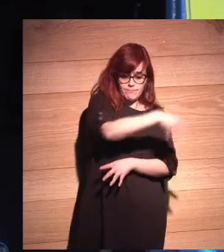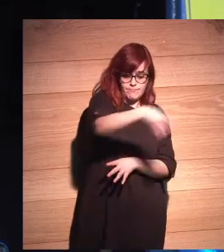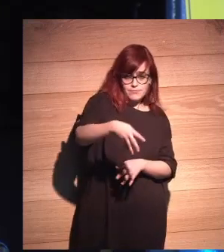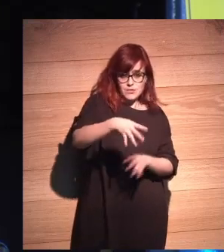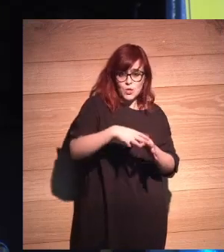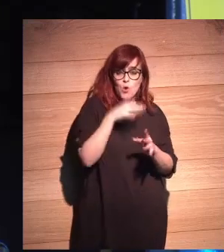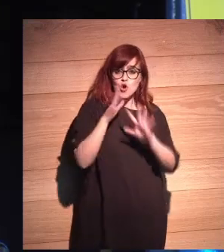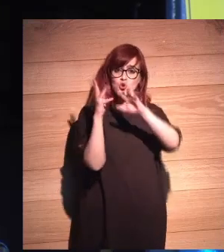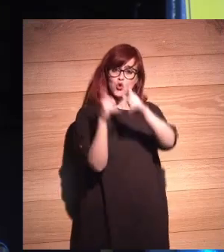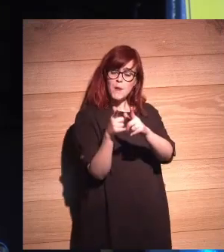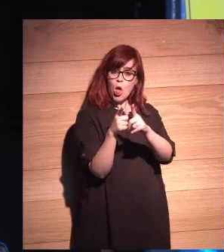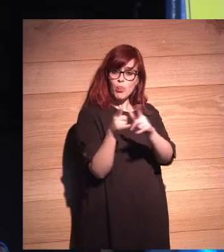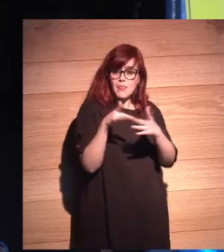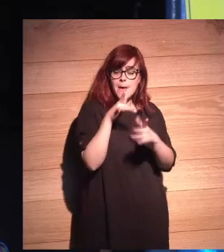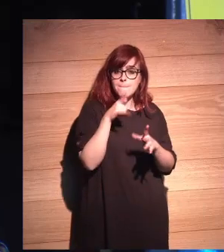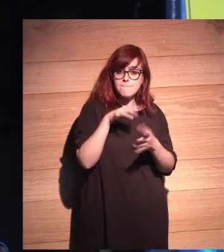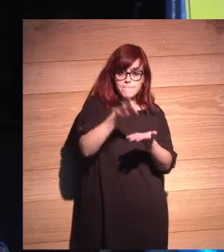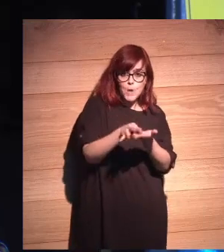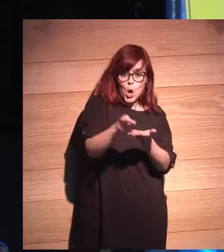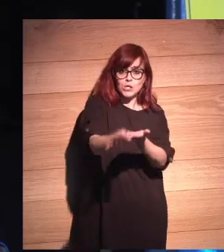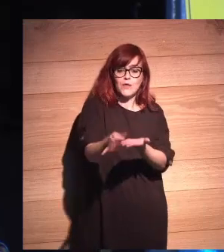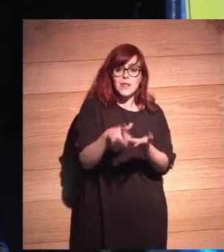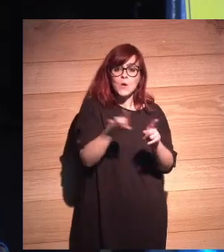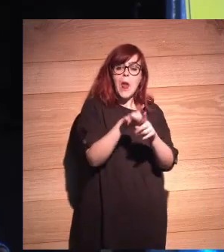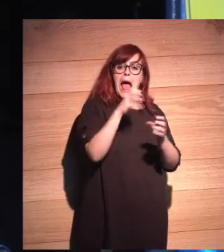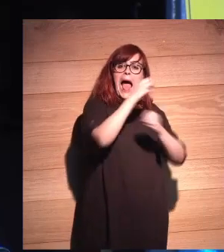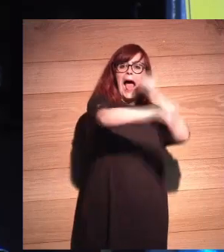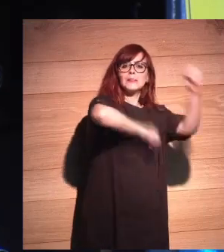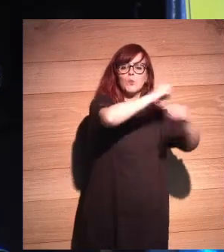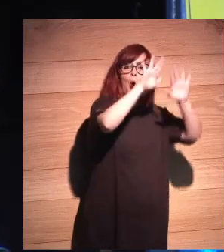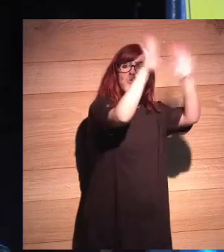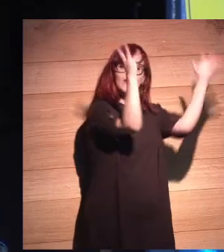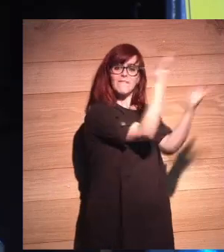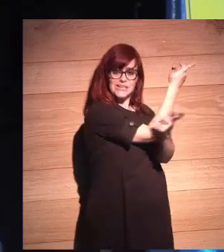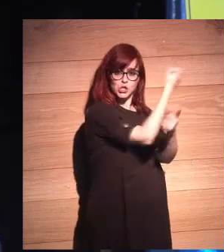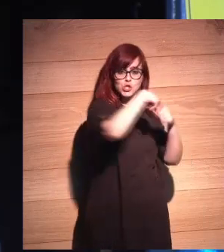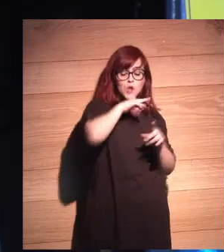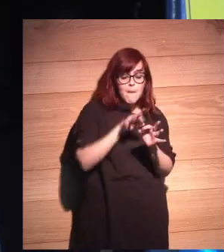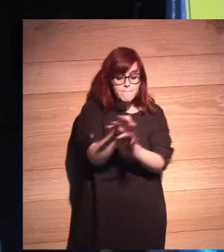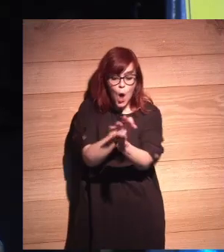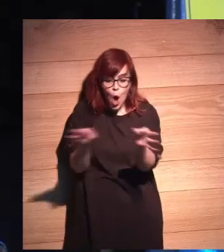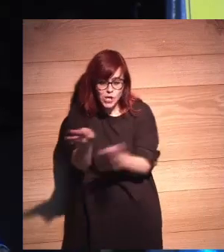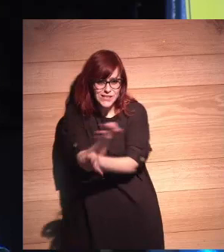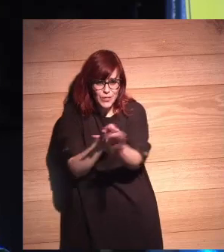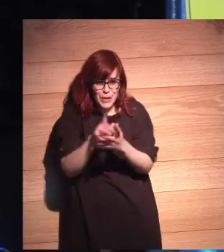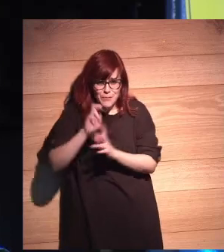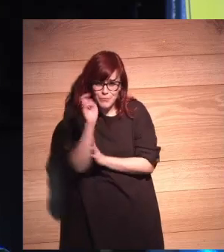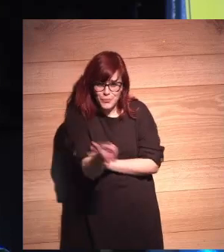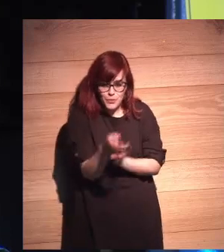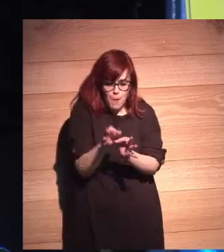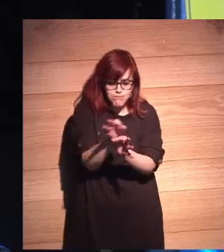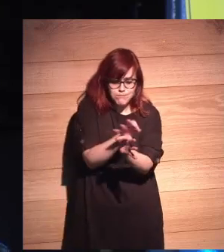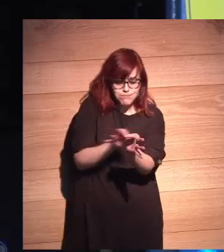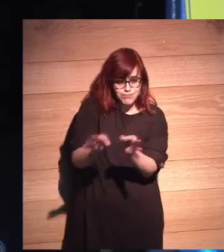de posiciones de tablero posibles que número de átomos en el universo. O sea, estamos hablando de una capacidad, de